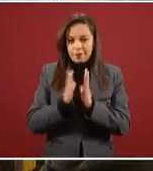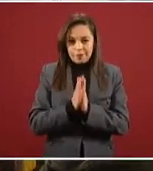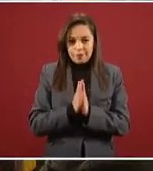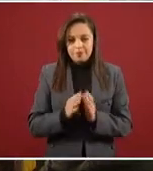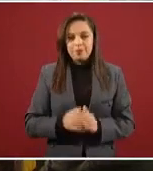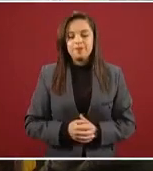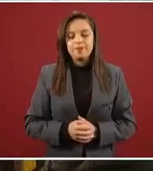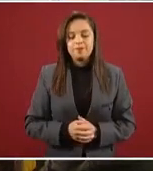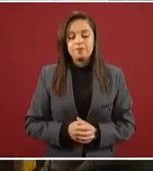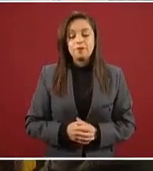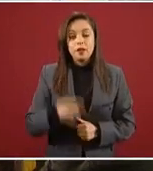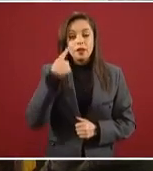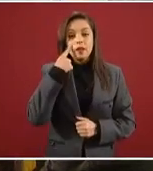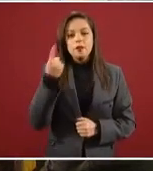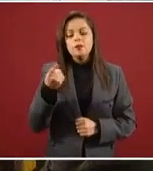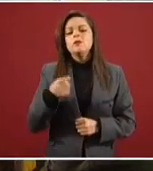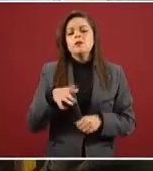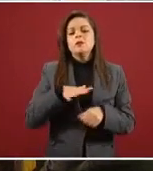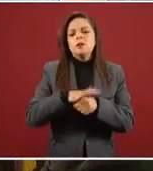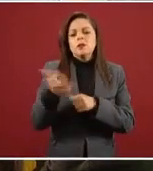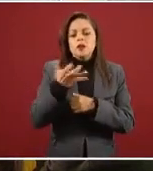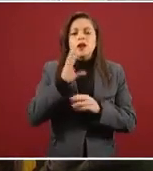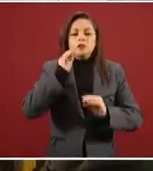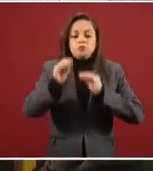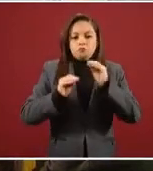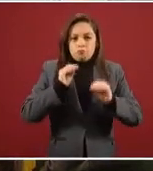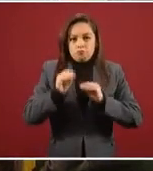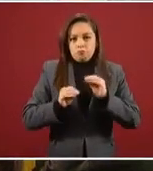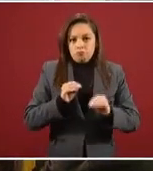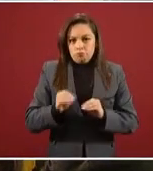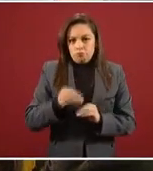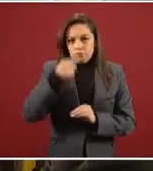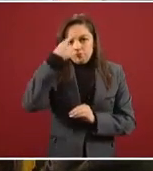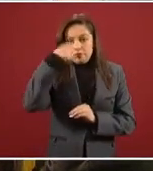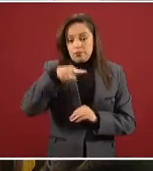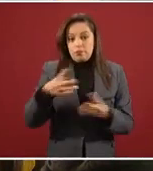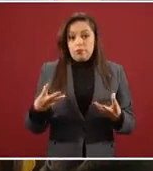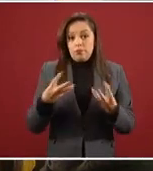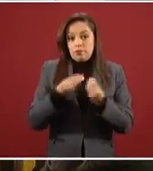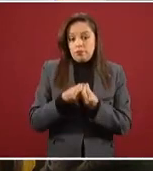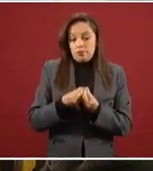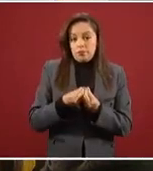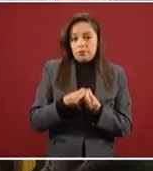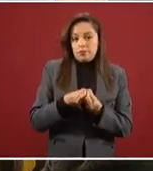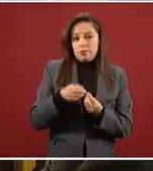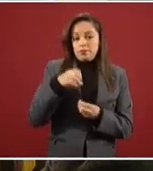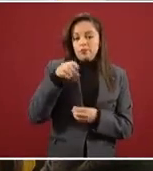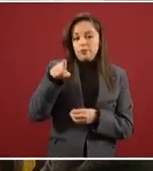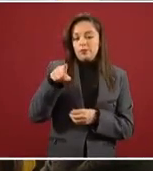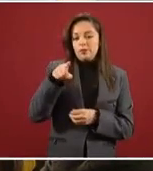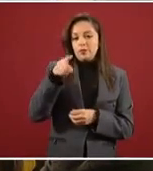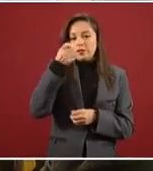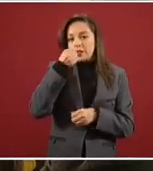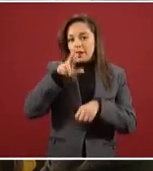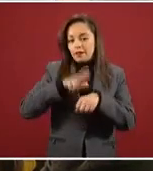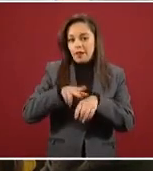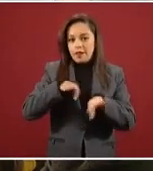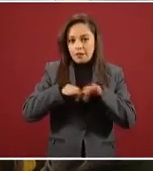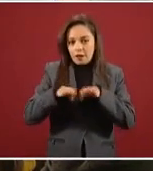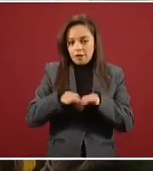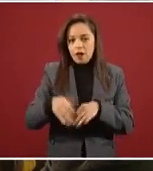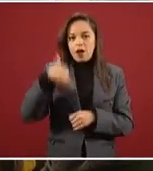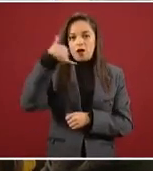¿Cuáles son algunas de estas estrategias que hemos estado trabajando junto con la Secretaría del Trabajo, con el Infonavit y el